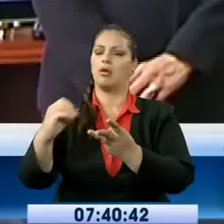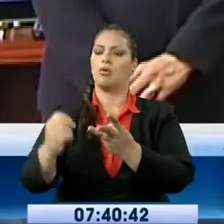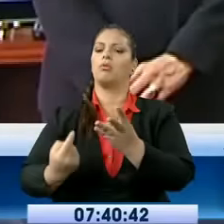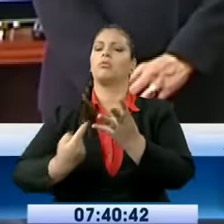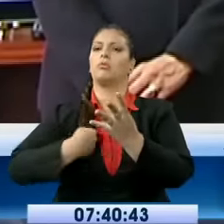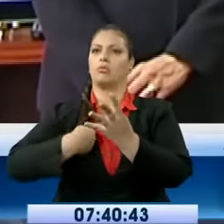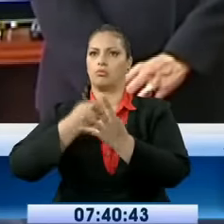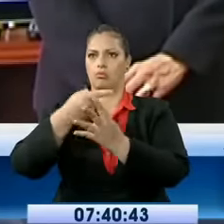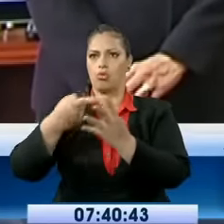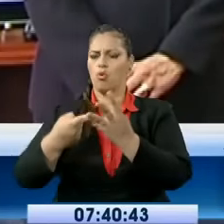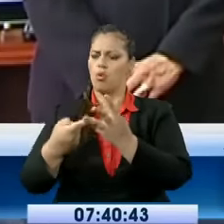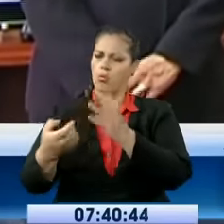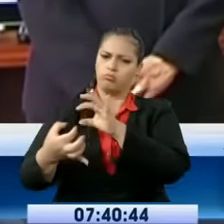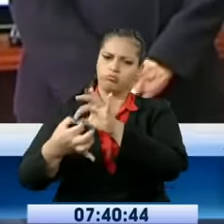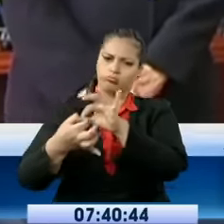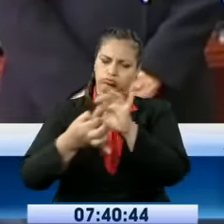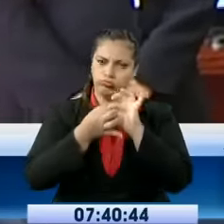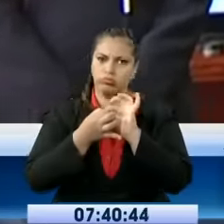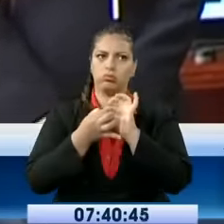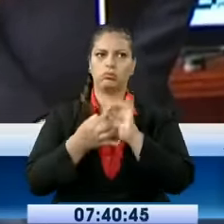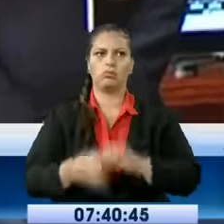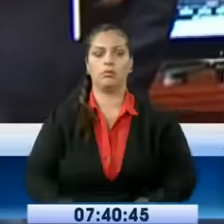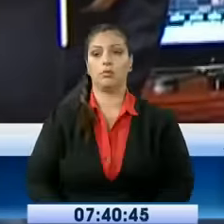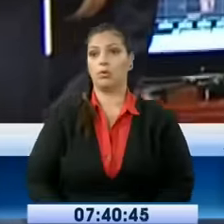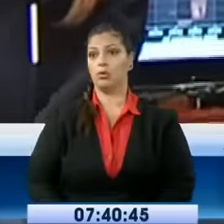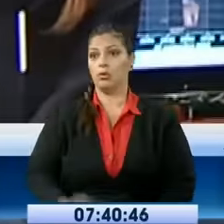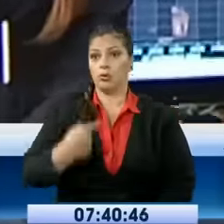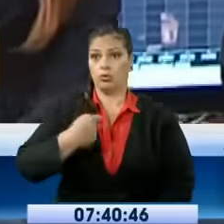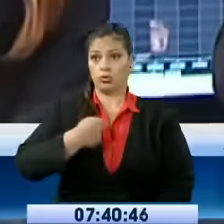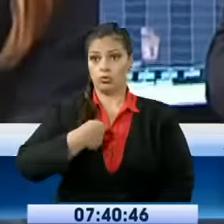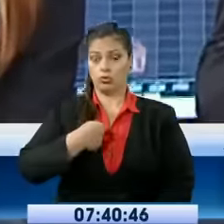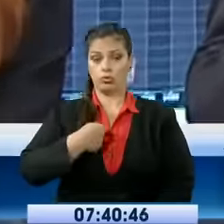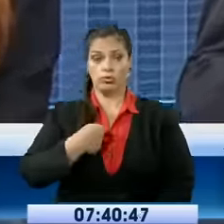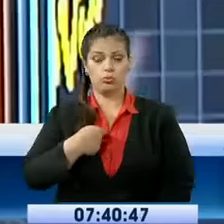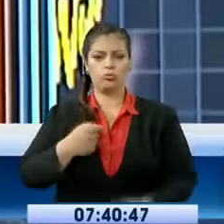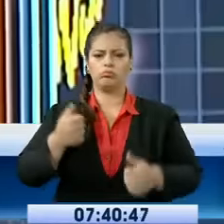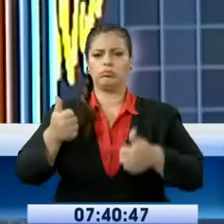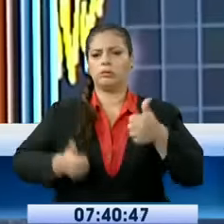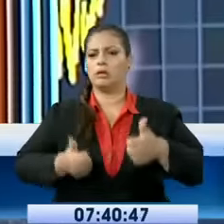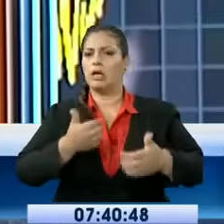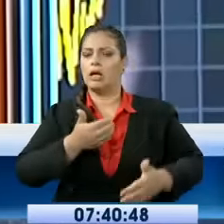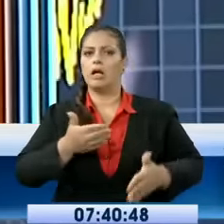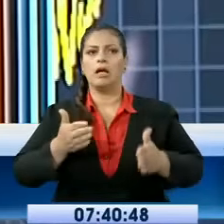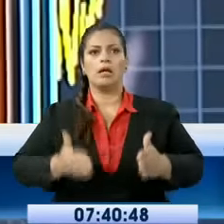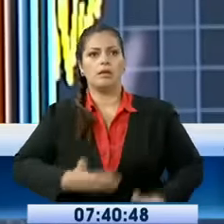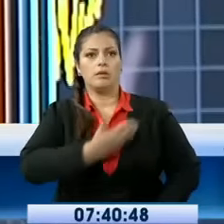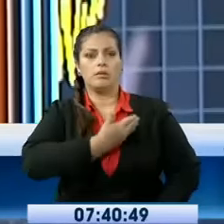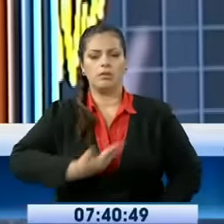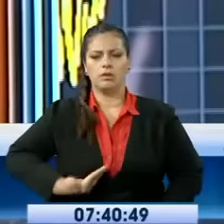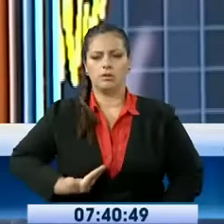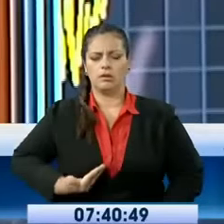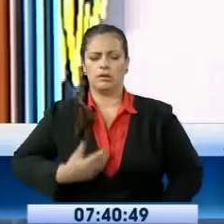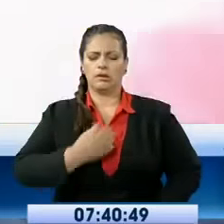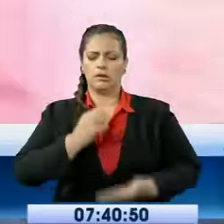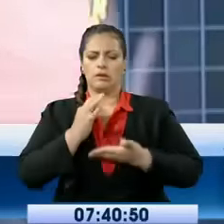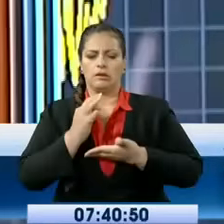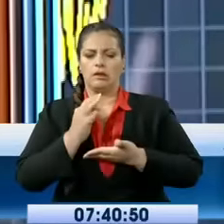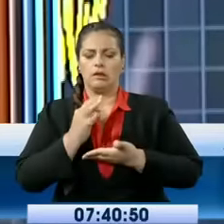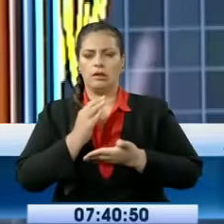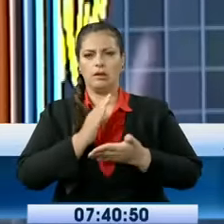si es necesario desistirá de su candidatura a la presidencia, pero siempre y cuando los demás se mantengan juntos. Dice que así se hace la